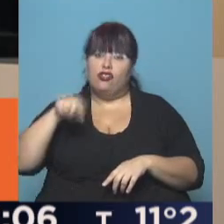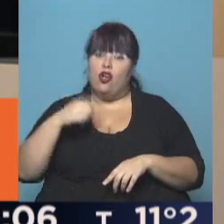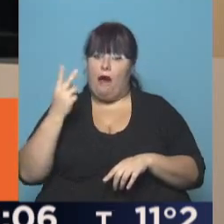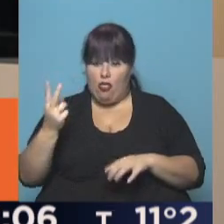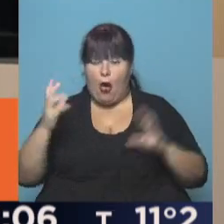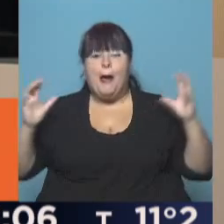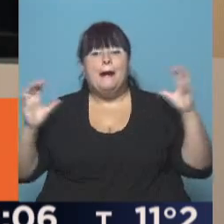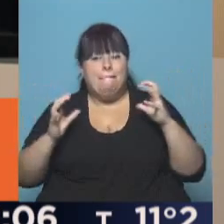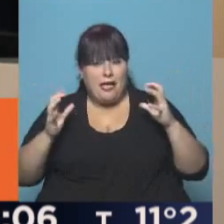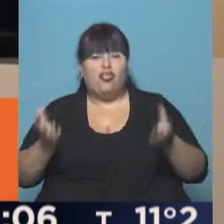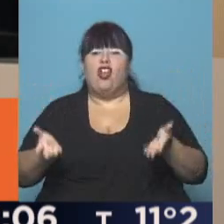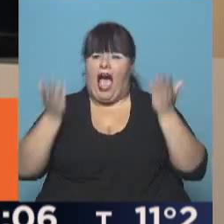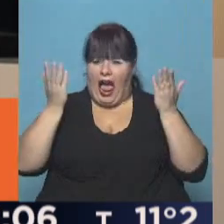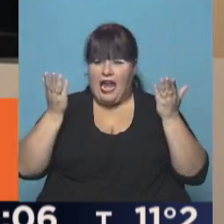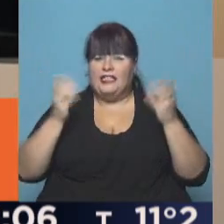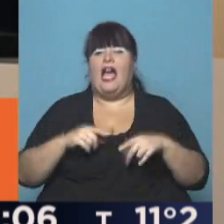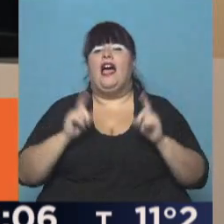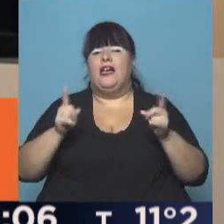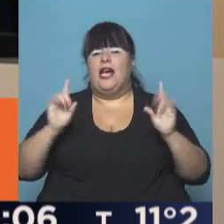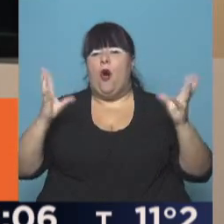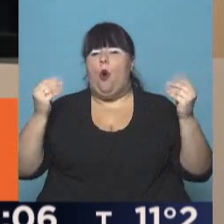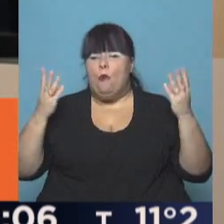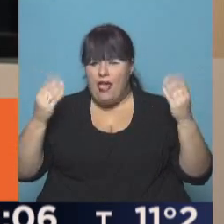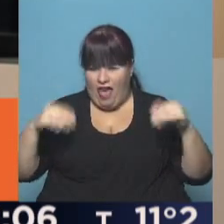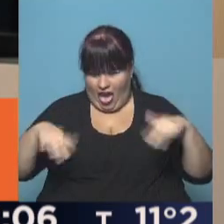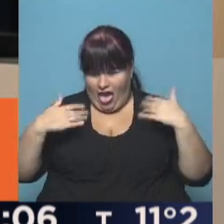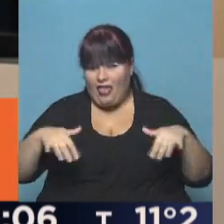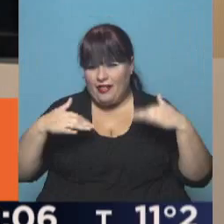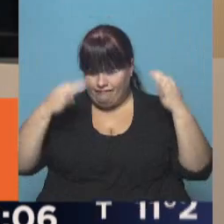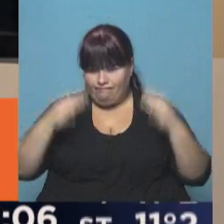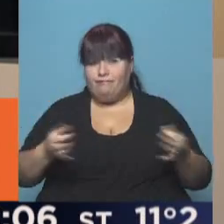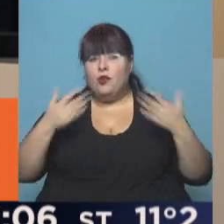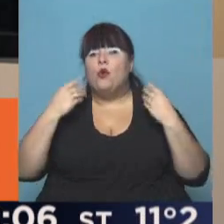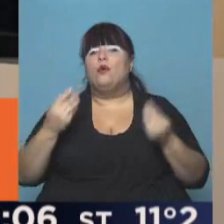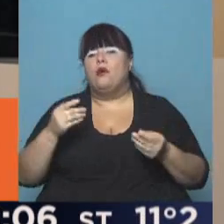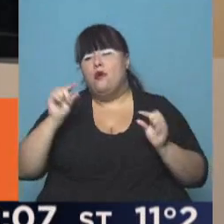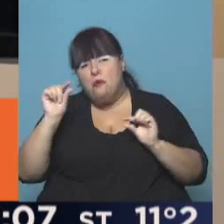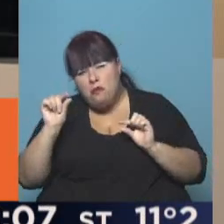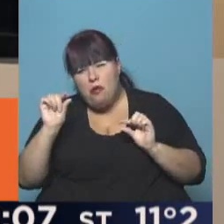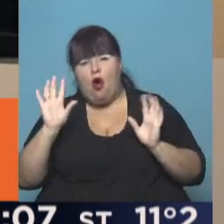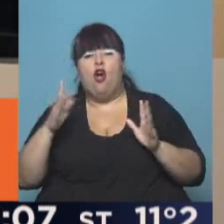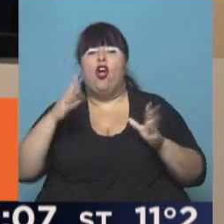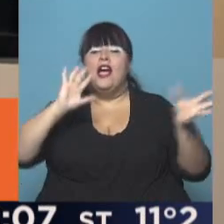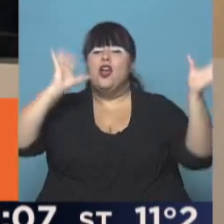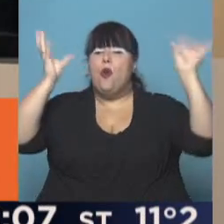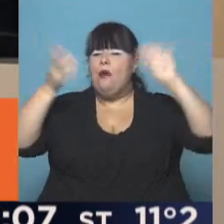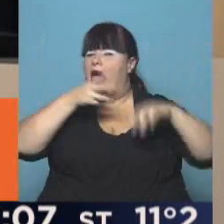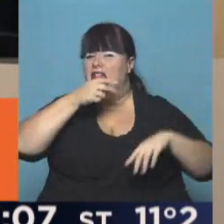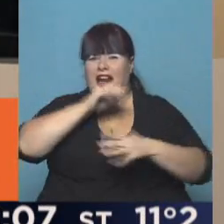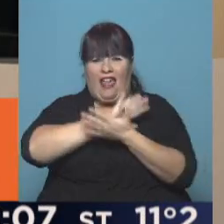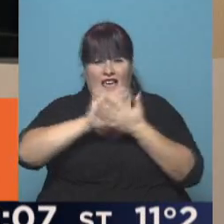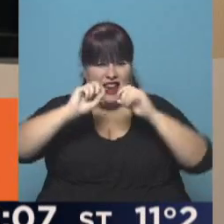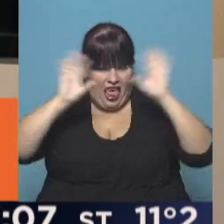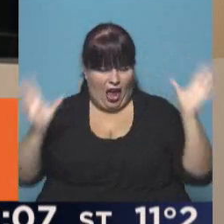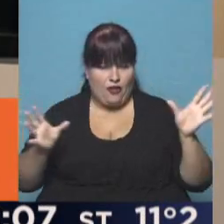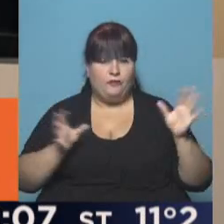11.2, la presión atmosférica alta y la cantidad de vapor de agua, de humedad real en el aire, poquitísima, el cielo está totalmente